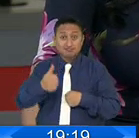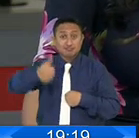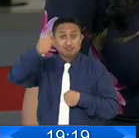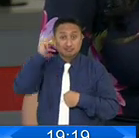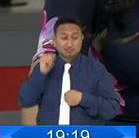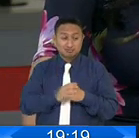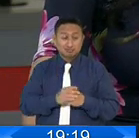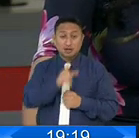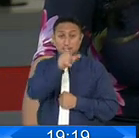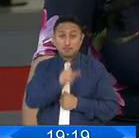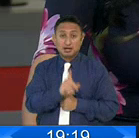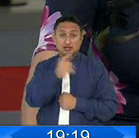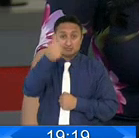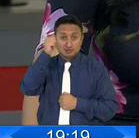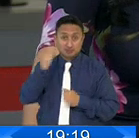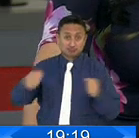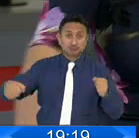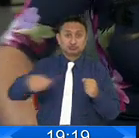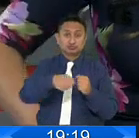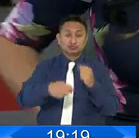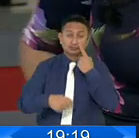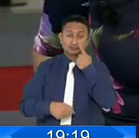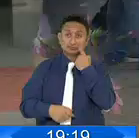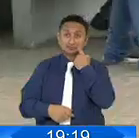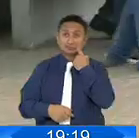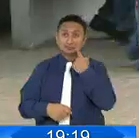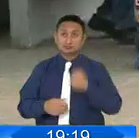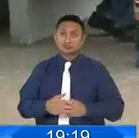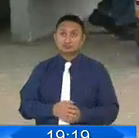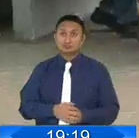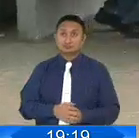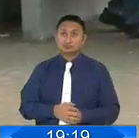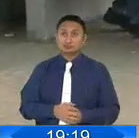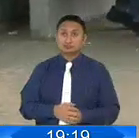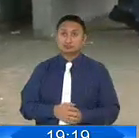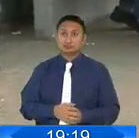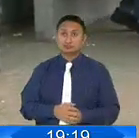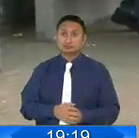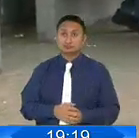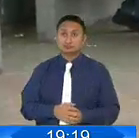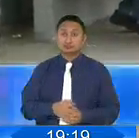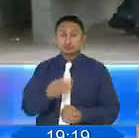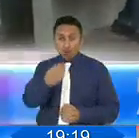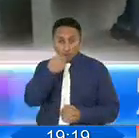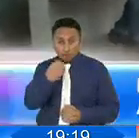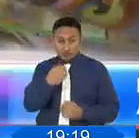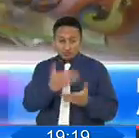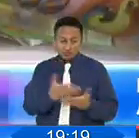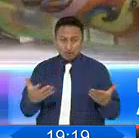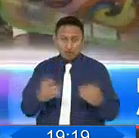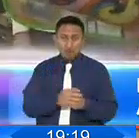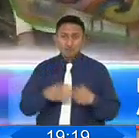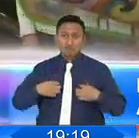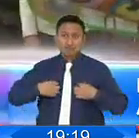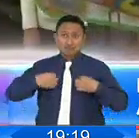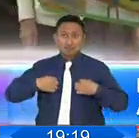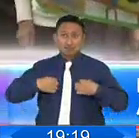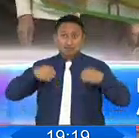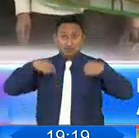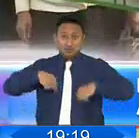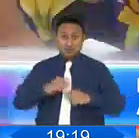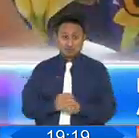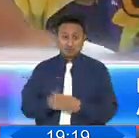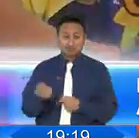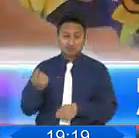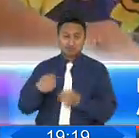asesinato de un uniformado en el sector del Recreo. Todo tipo de comida, artículos electrónicos y ropa son los principales giros